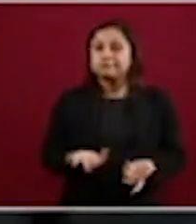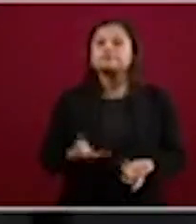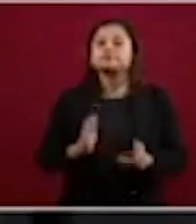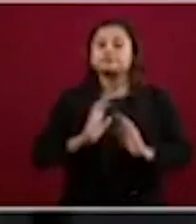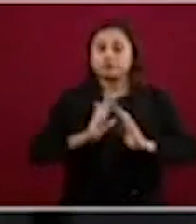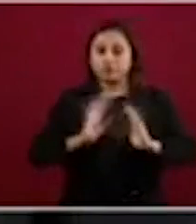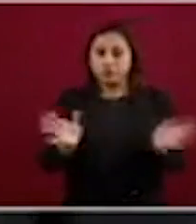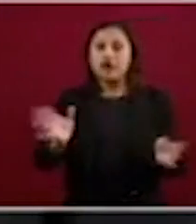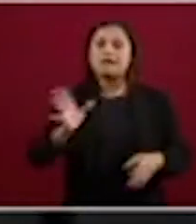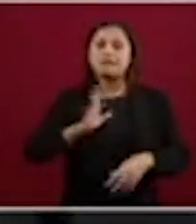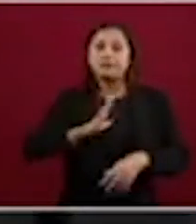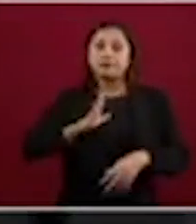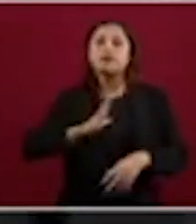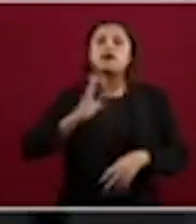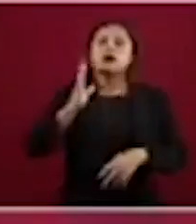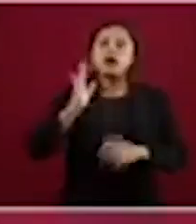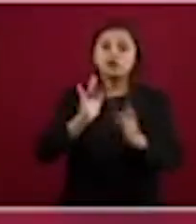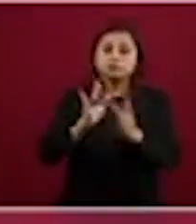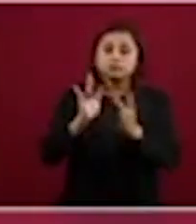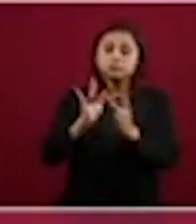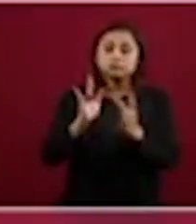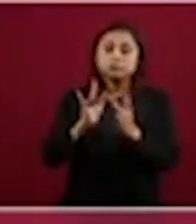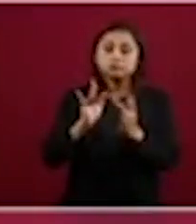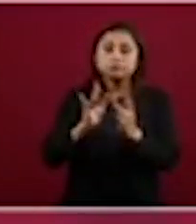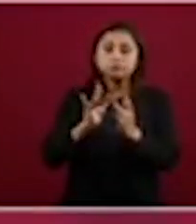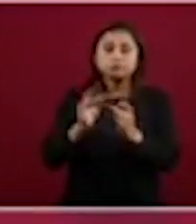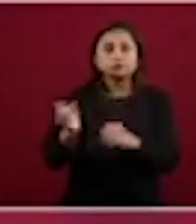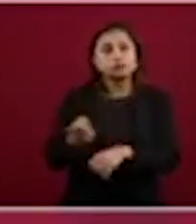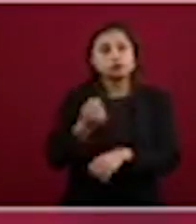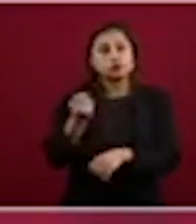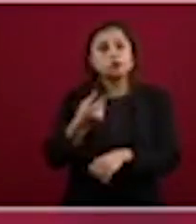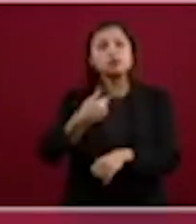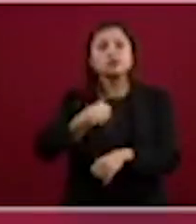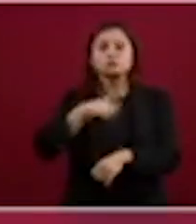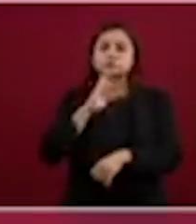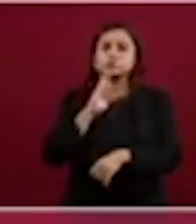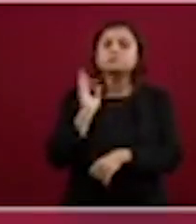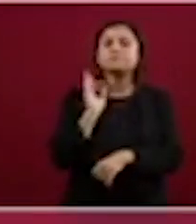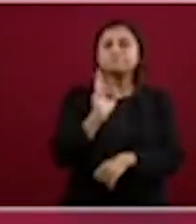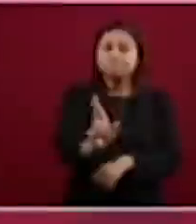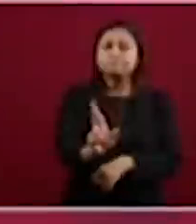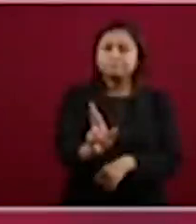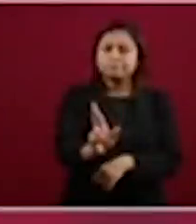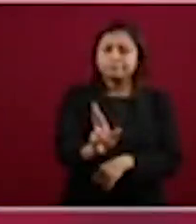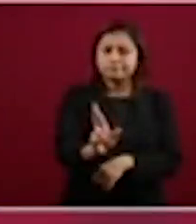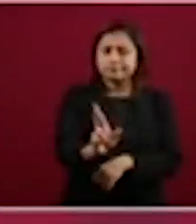Y contesté, utilicé mi derecho de réplica.